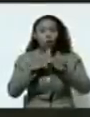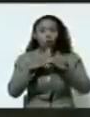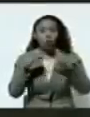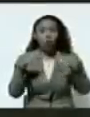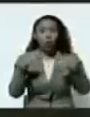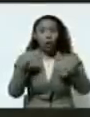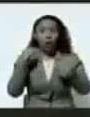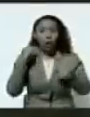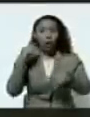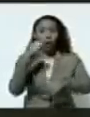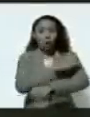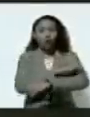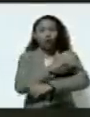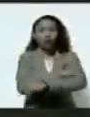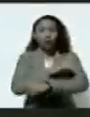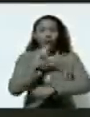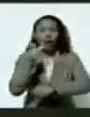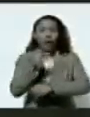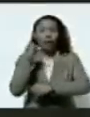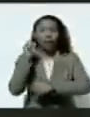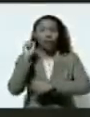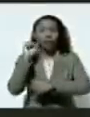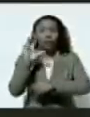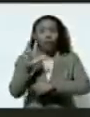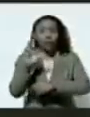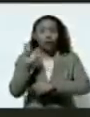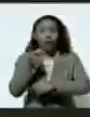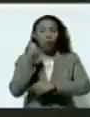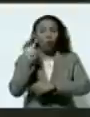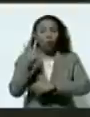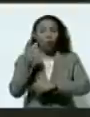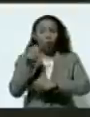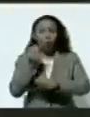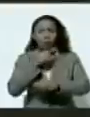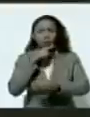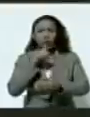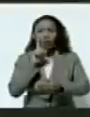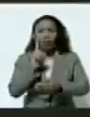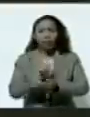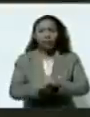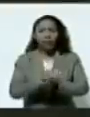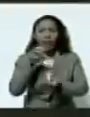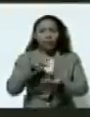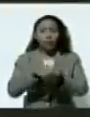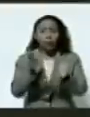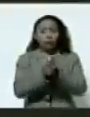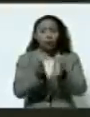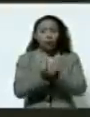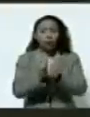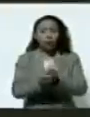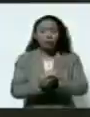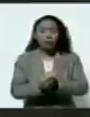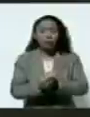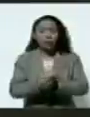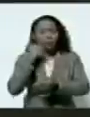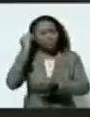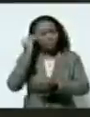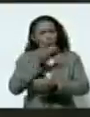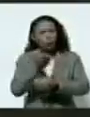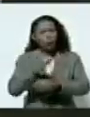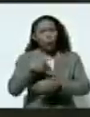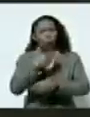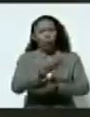la ultraderecha del G3, G4 o como se llame, en el estado de Anzoátegui, imagínense